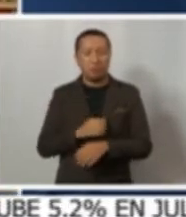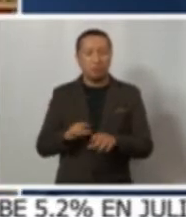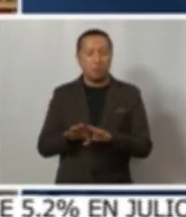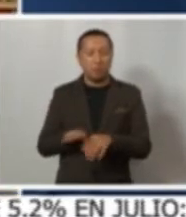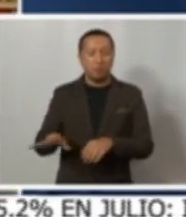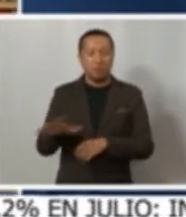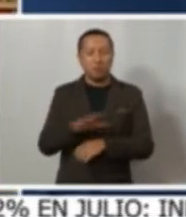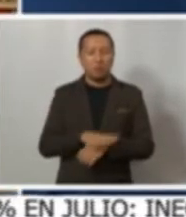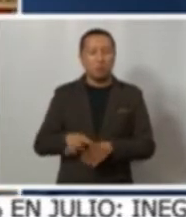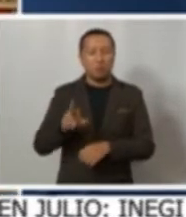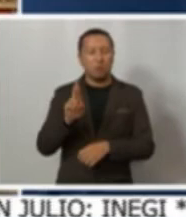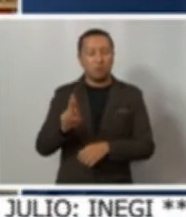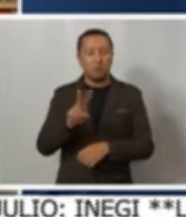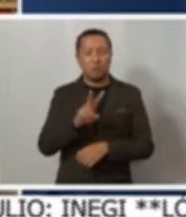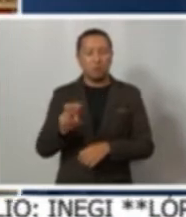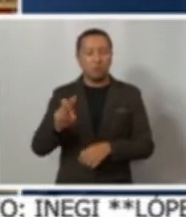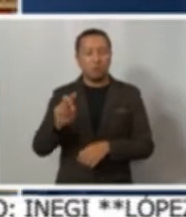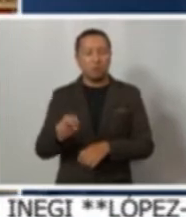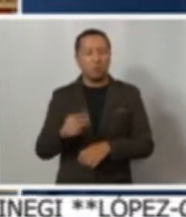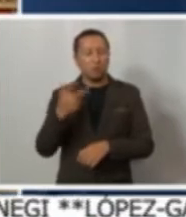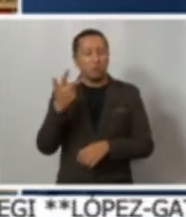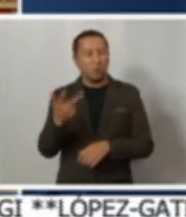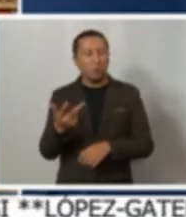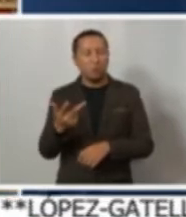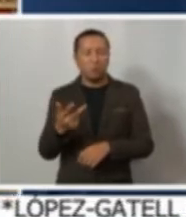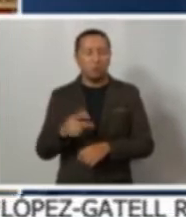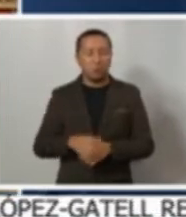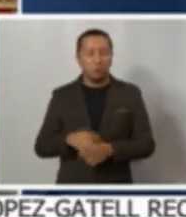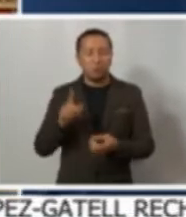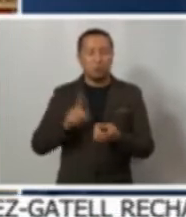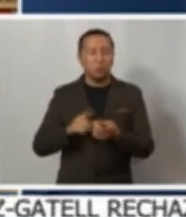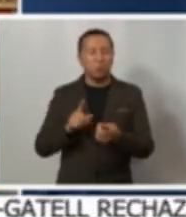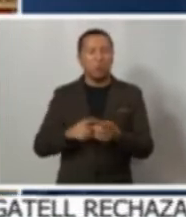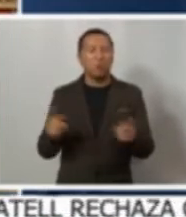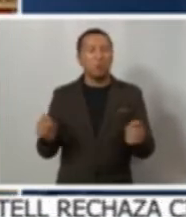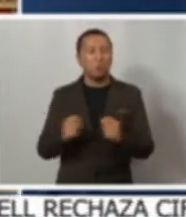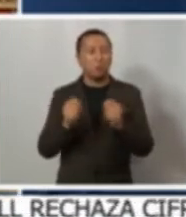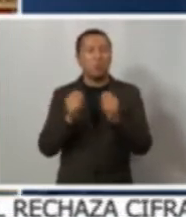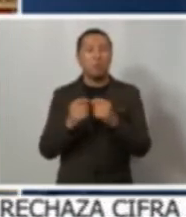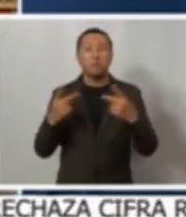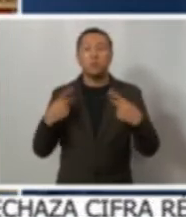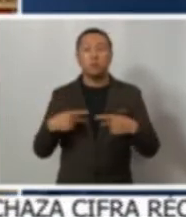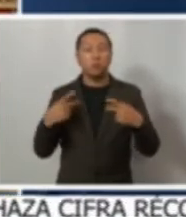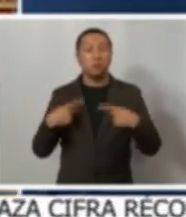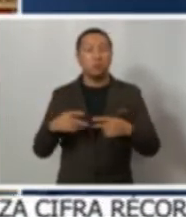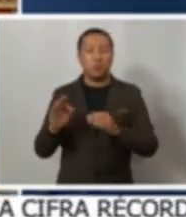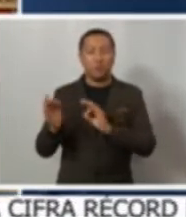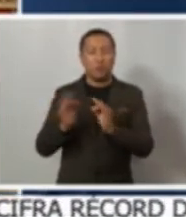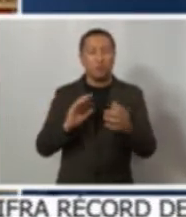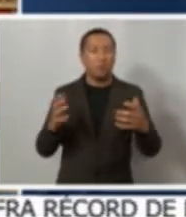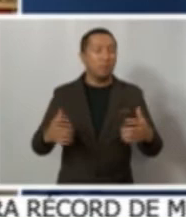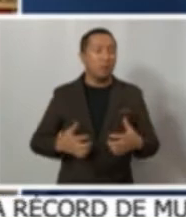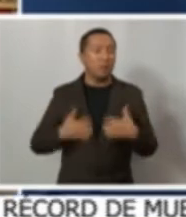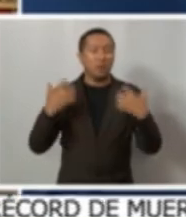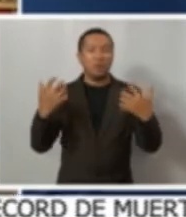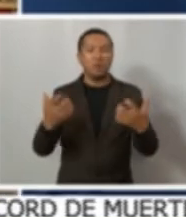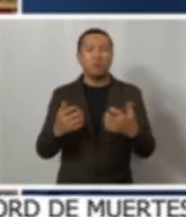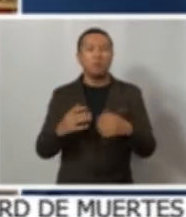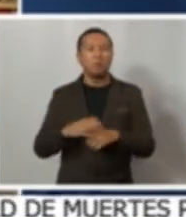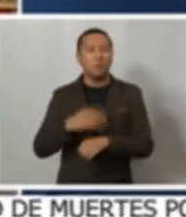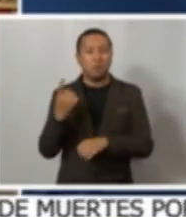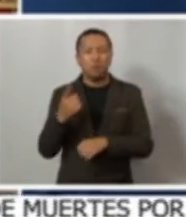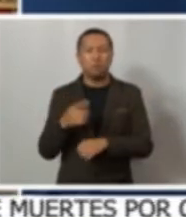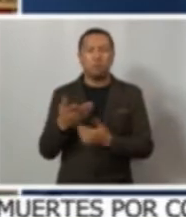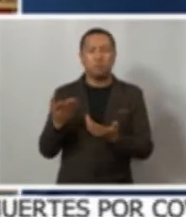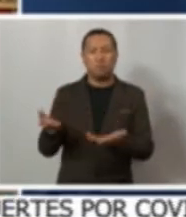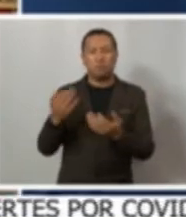región 238, en la prolongación Tulum. Los vecinos están enfadados, y no es para menos, indignados ante